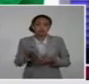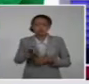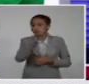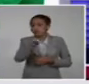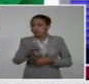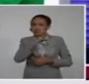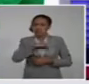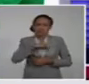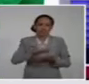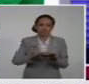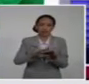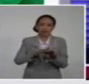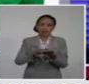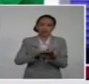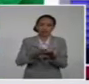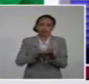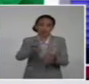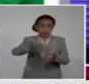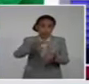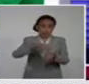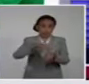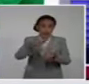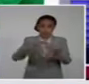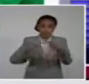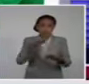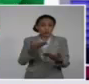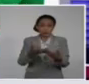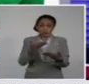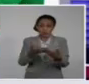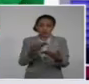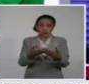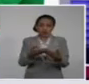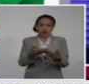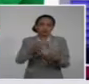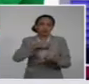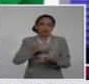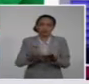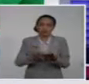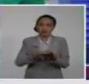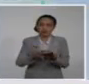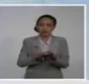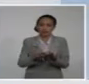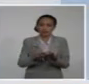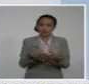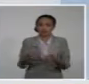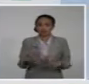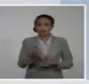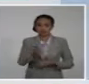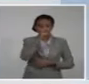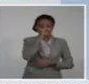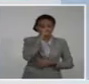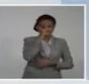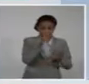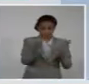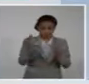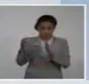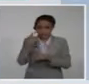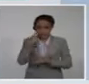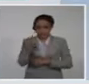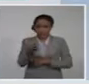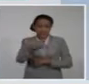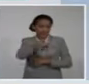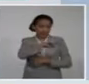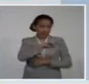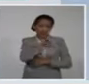asintomáticos en el momento que se ha hecho el diagnóstico. Por grupos de edades, ayer, nuevamente una